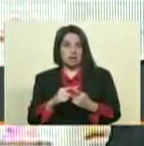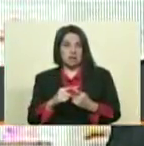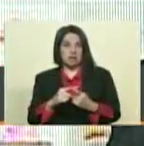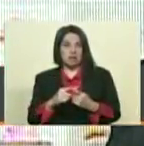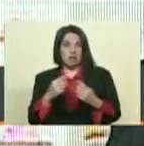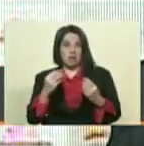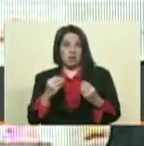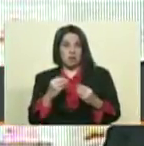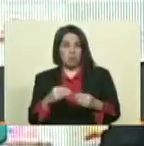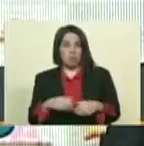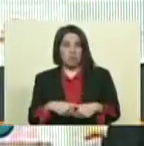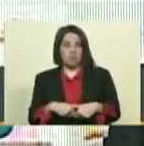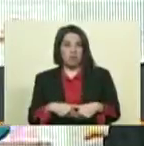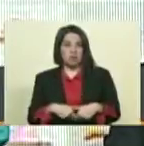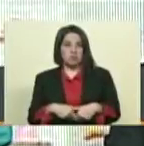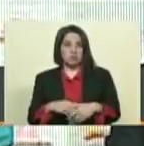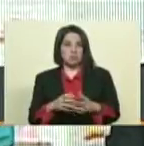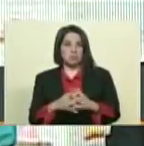que hacer un gran esfuerzo,